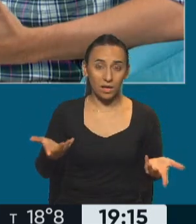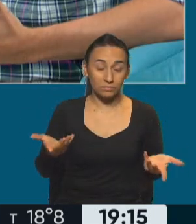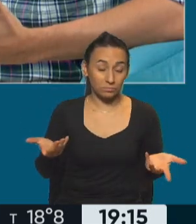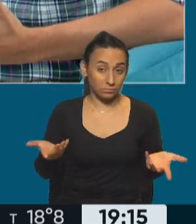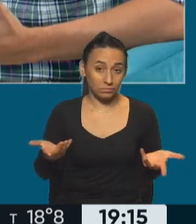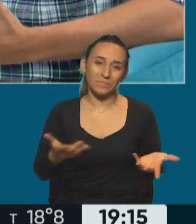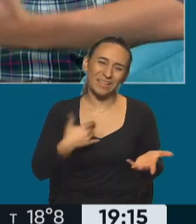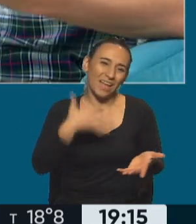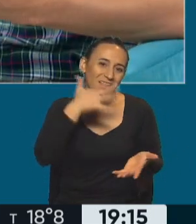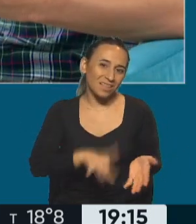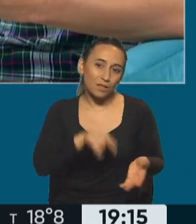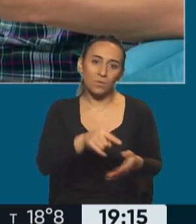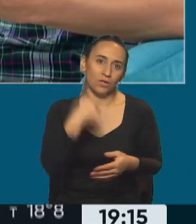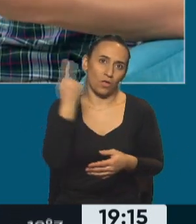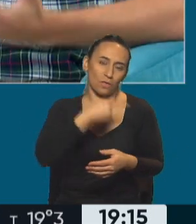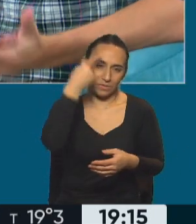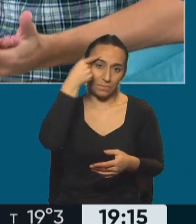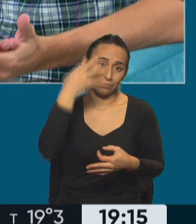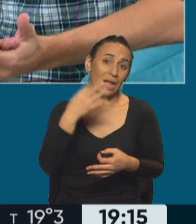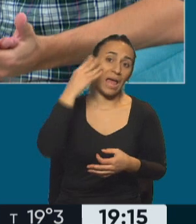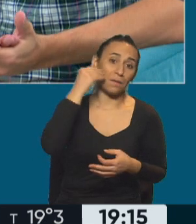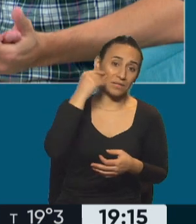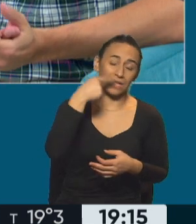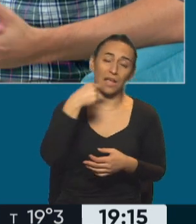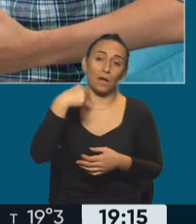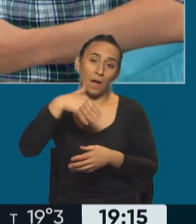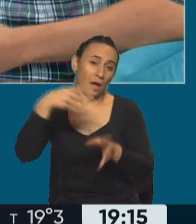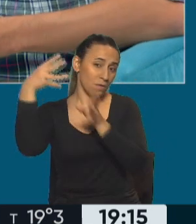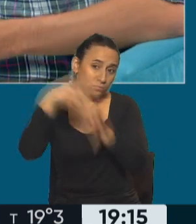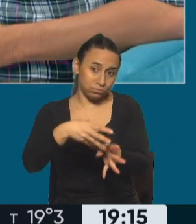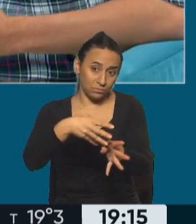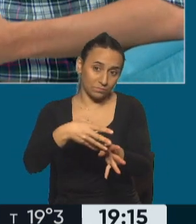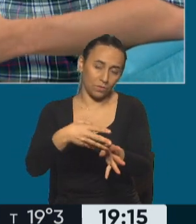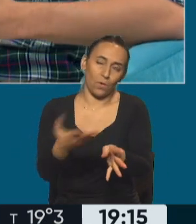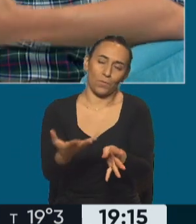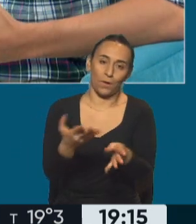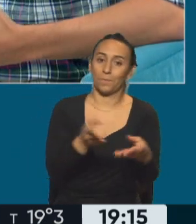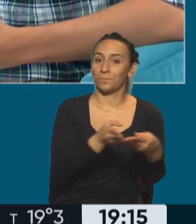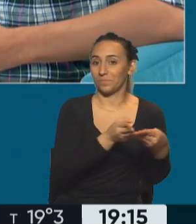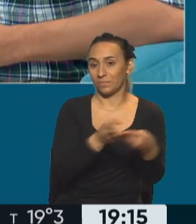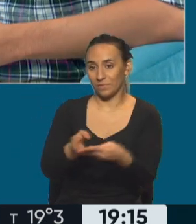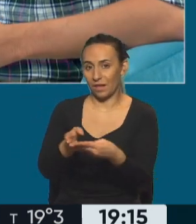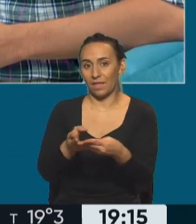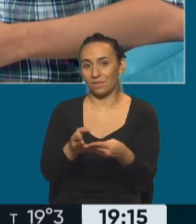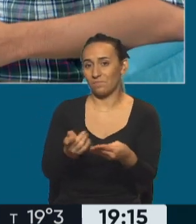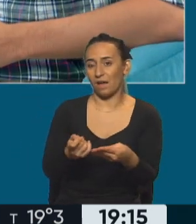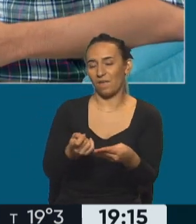es entendible pensar que si uno cree que Gran Bretaña no va a responder militarmente, Tal cual. digamos, el desembarco debería haber sido algo